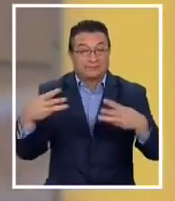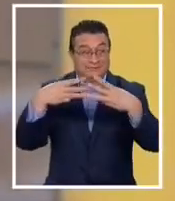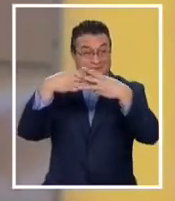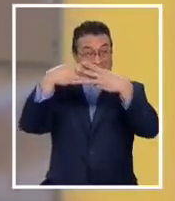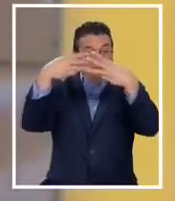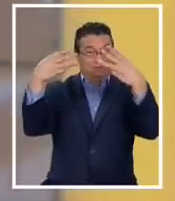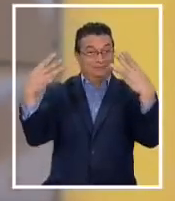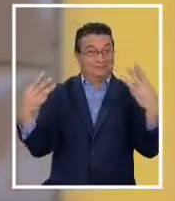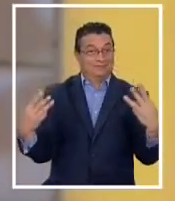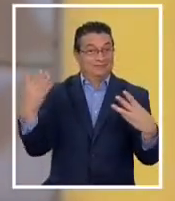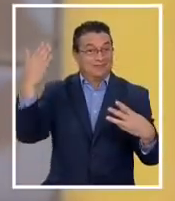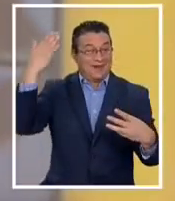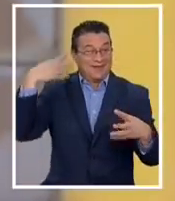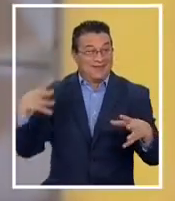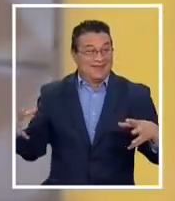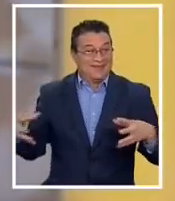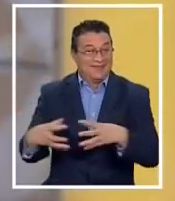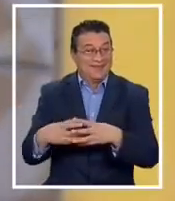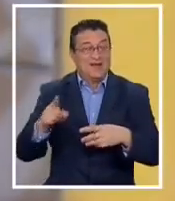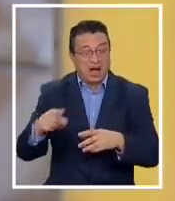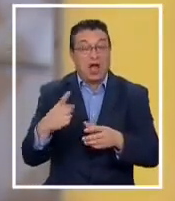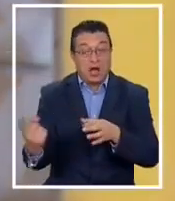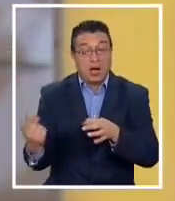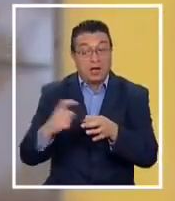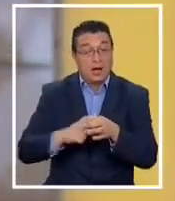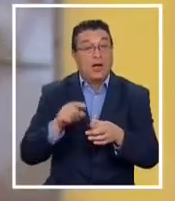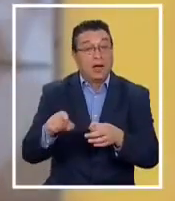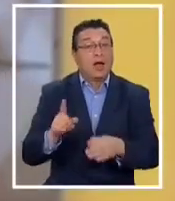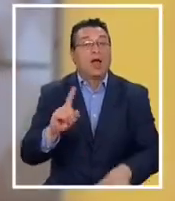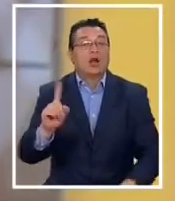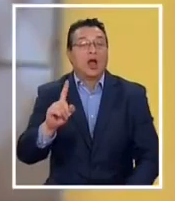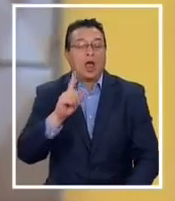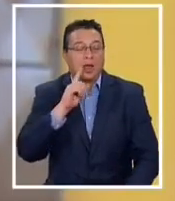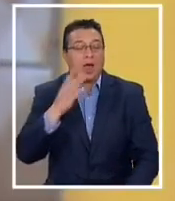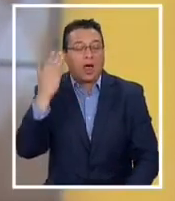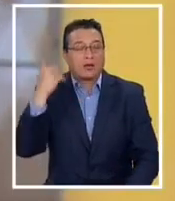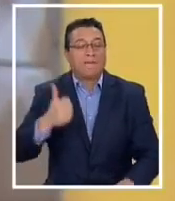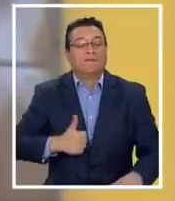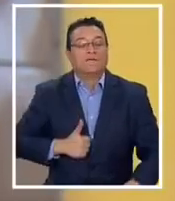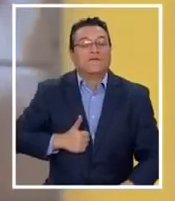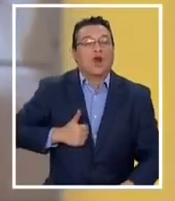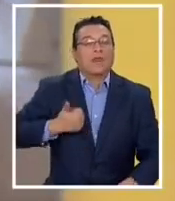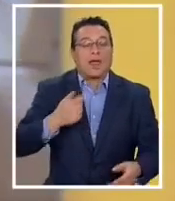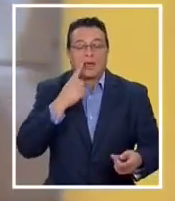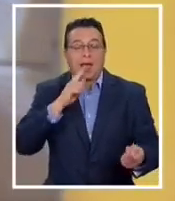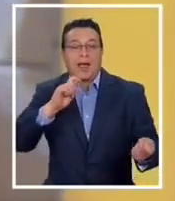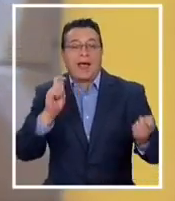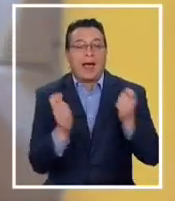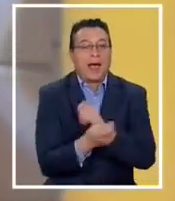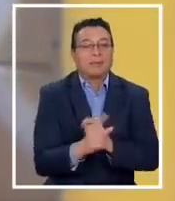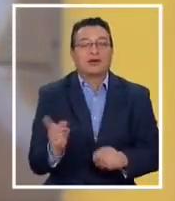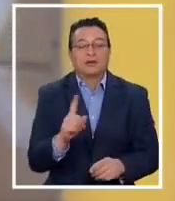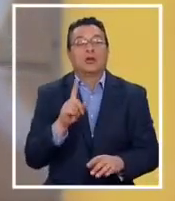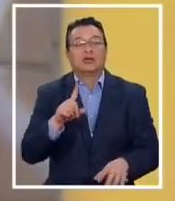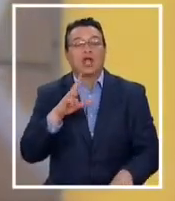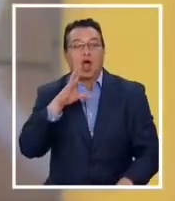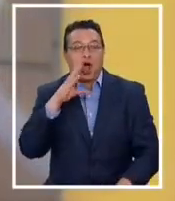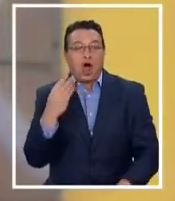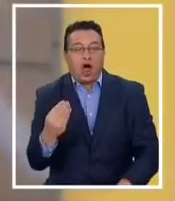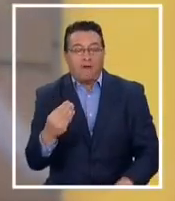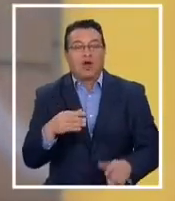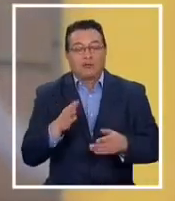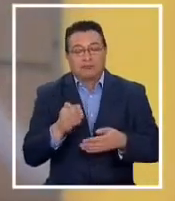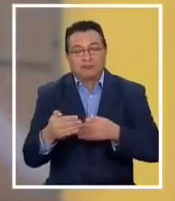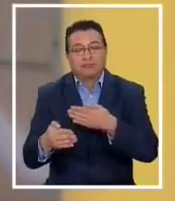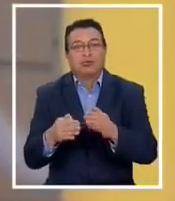no que eran parte de esto y que no tenían mucha voluntad de transformación y esto fue evidente en el curso del programa